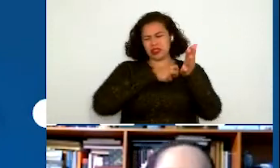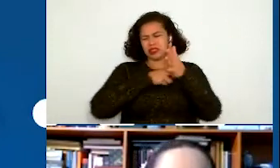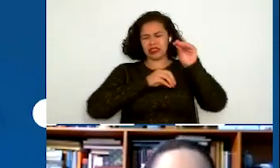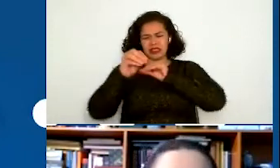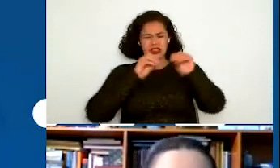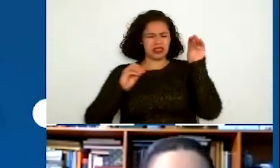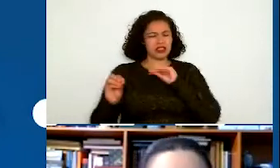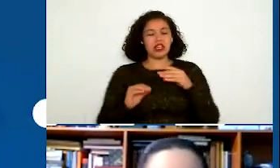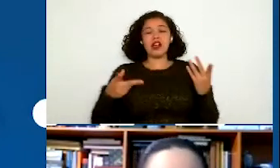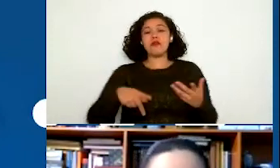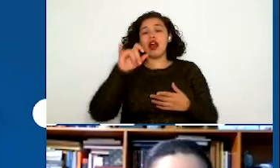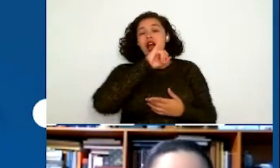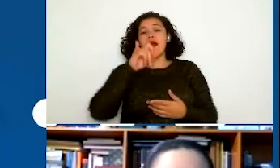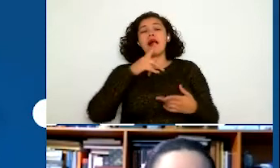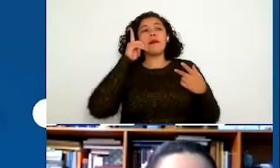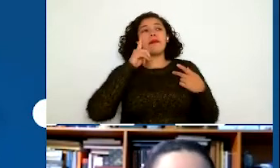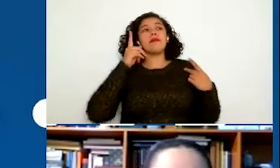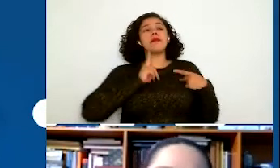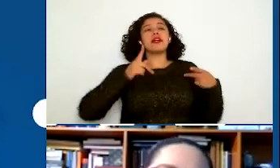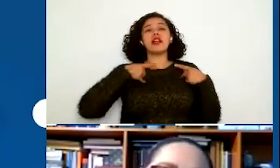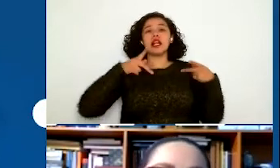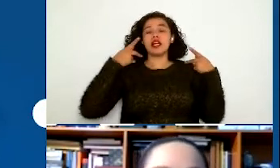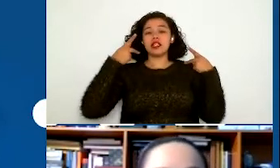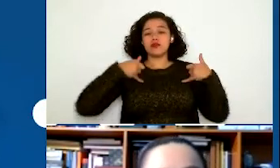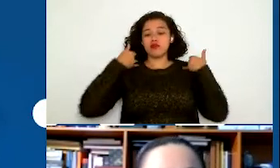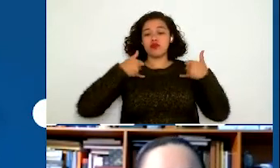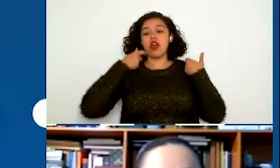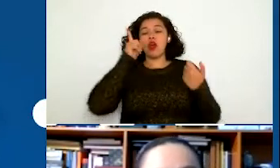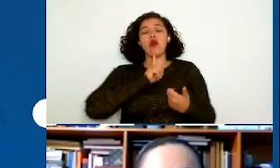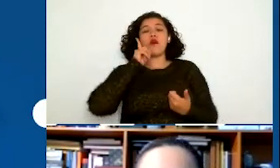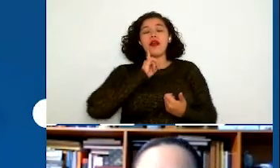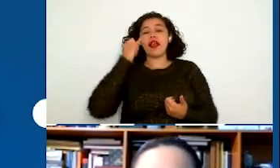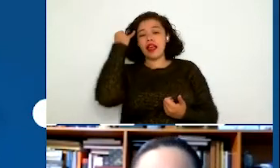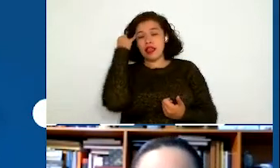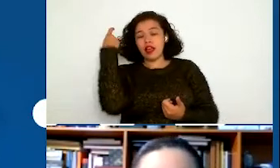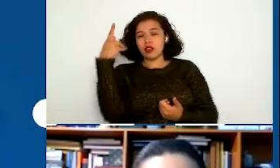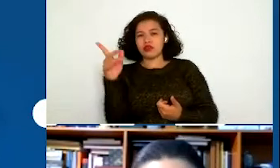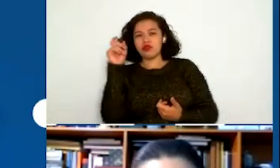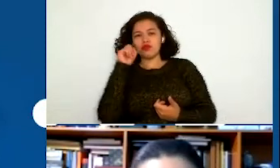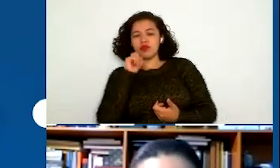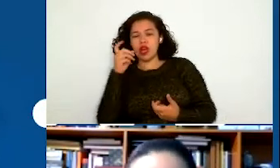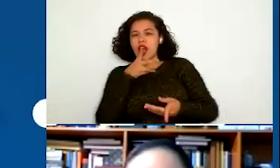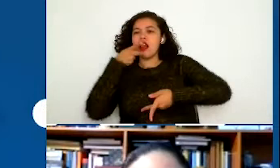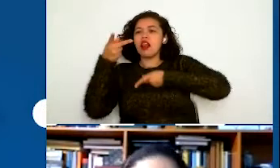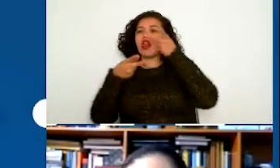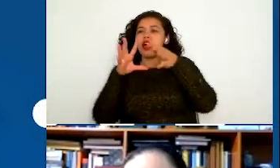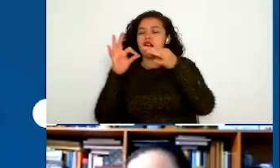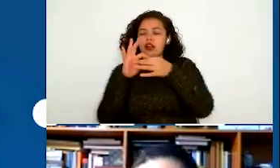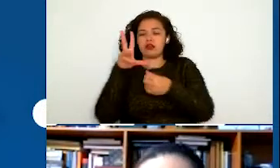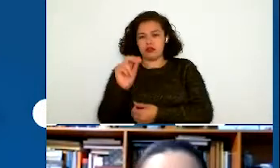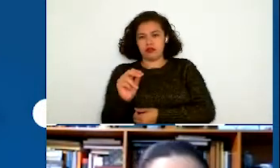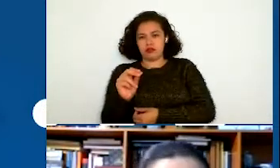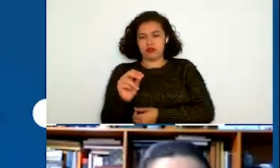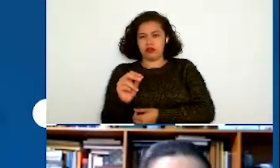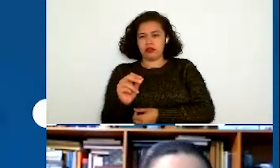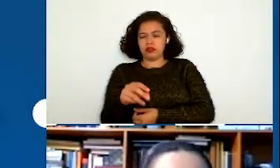nunca pudo lograr que las mujeres, las jóvenes mujeres indígenas, hablaran sobre su sexualidad en estas